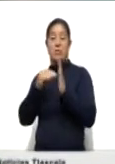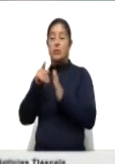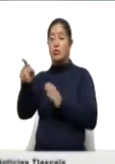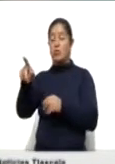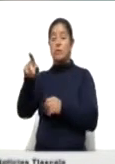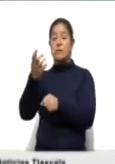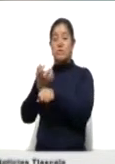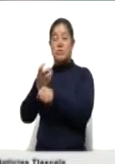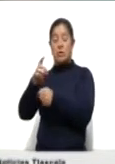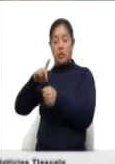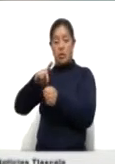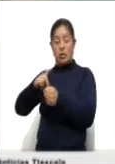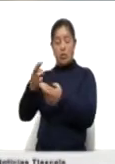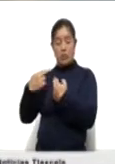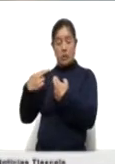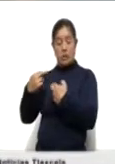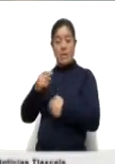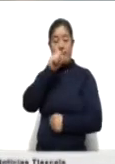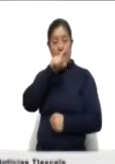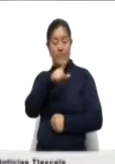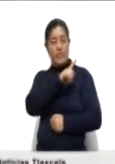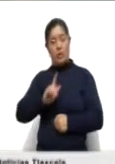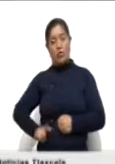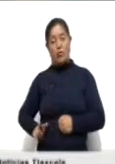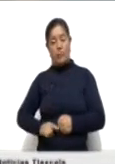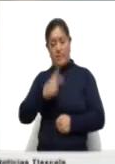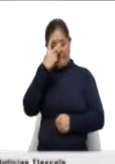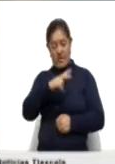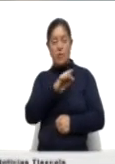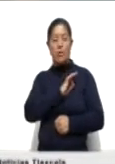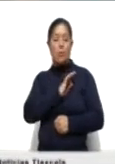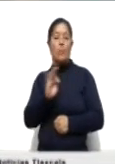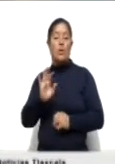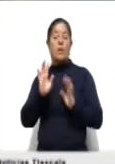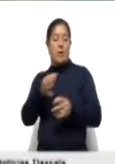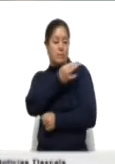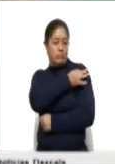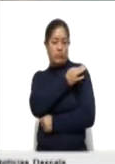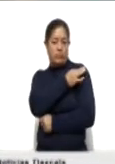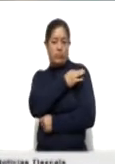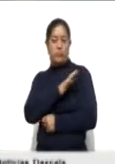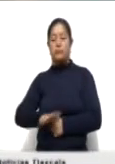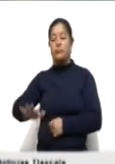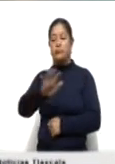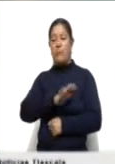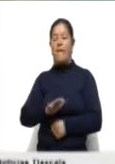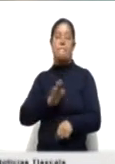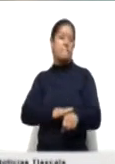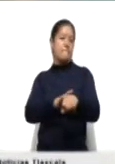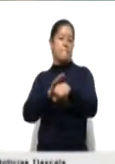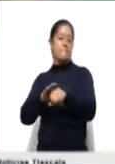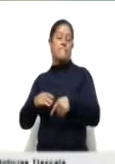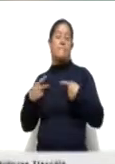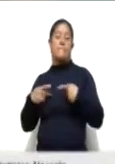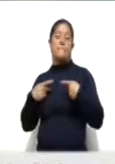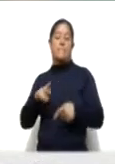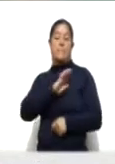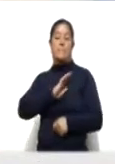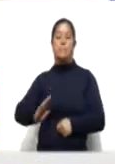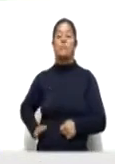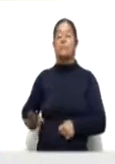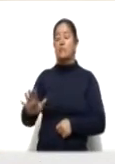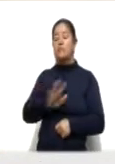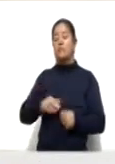Unidos, así como por las que aportó el gobierno de México, se ha podido inmunizar contra COVID-19 a gran parte de la población de los municipios